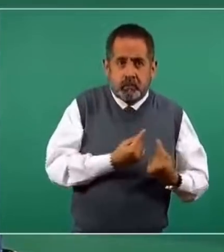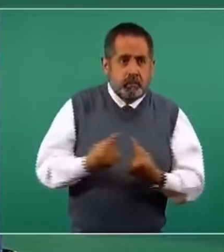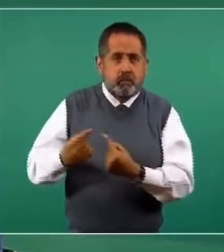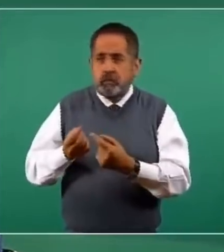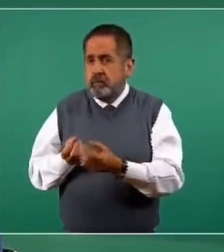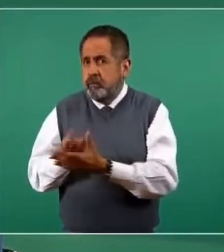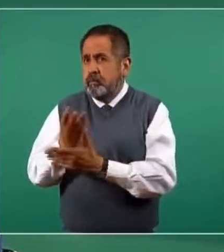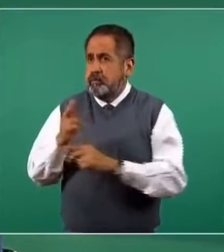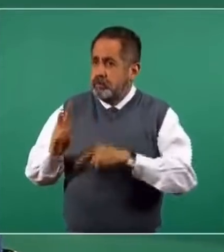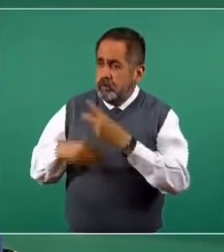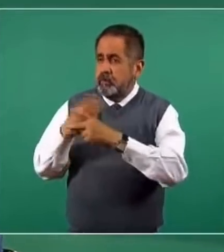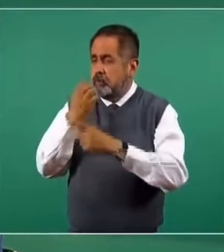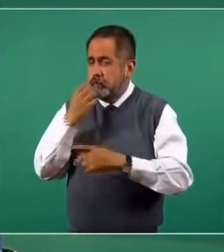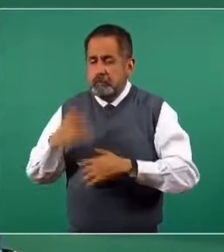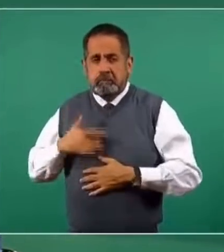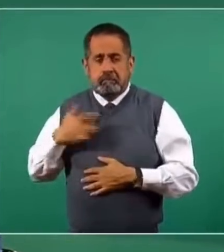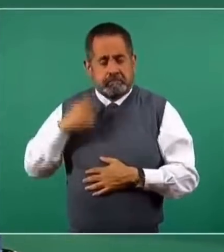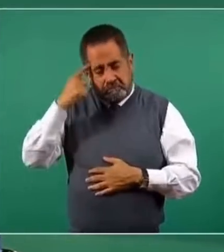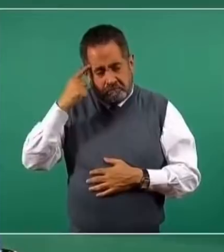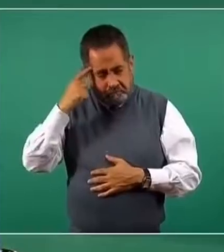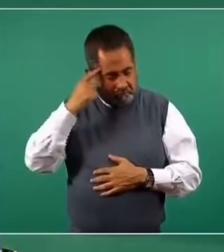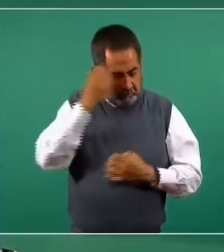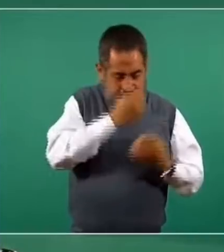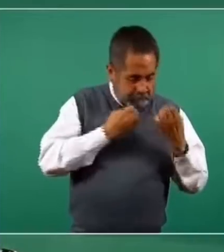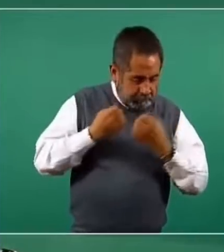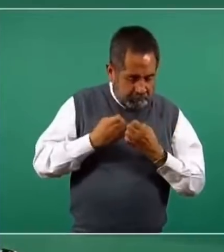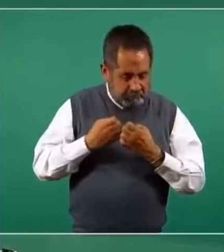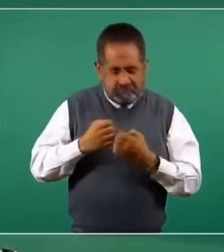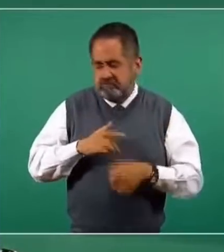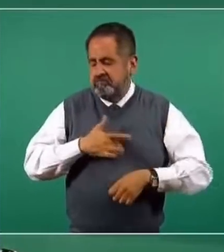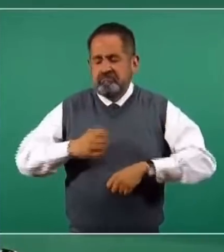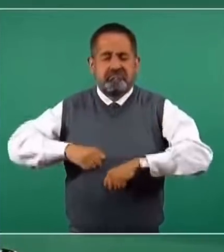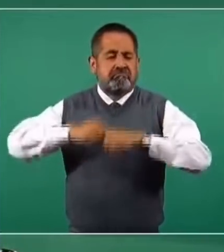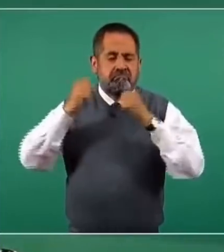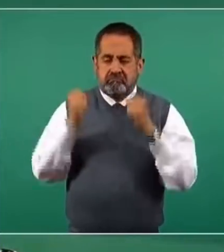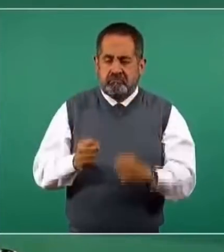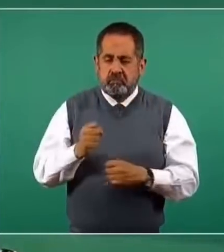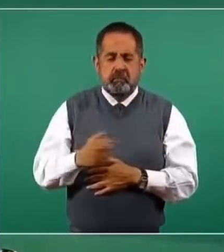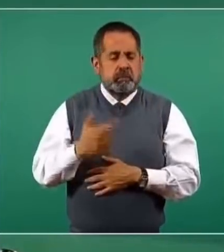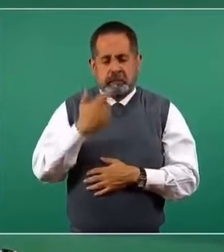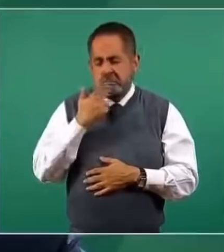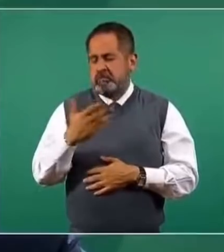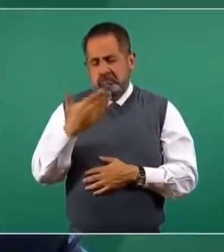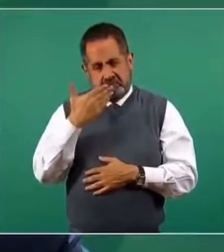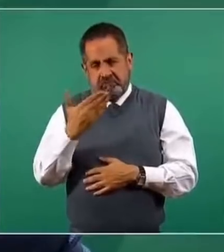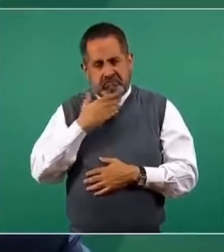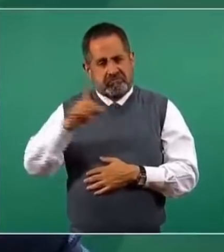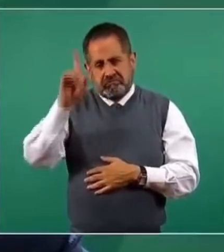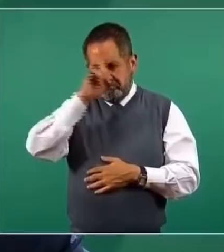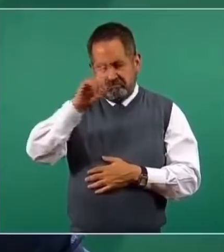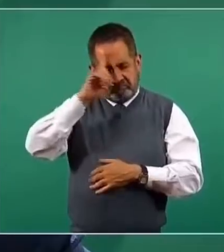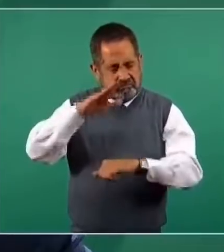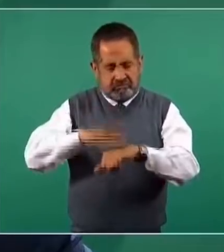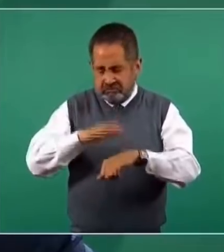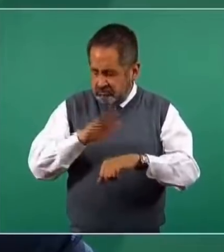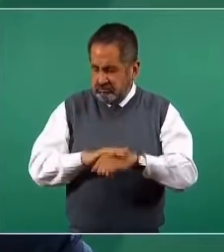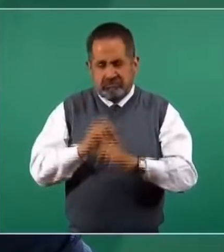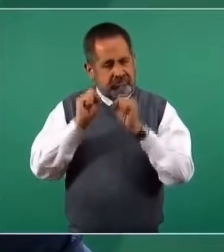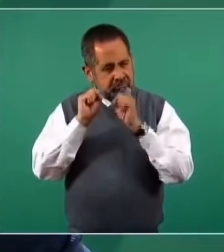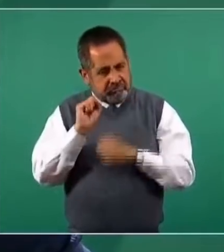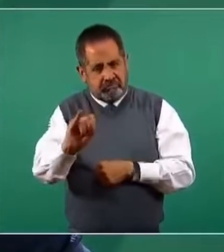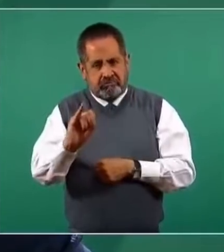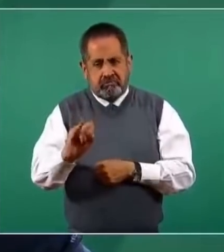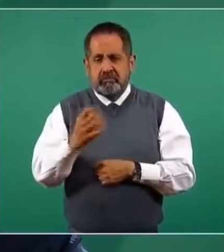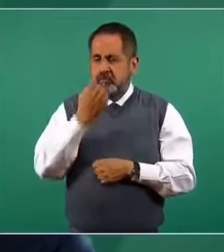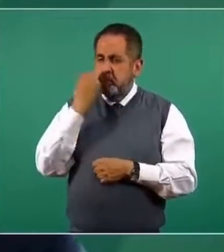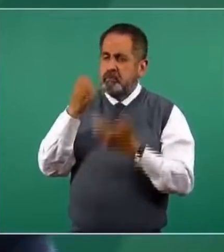de la escuela, no hay duda que nos inclinamos, recomendamos enfáticamente reabrir